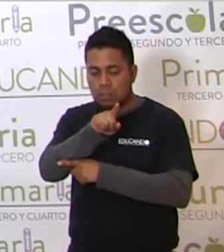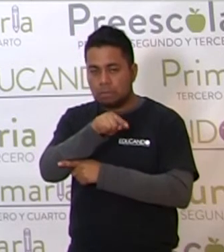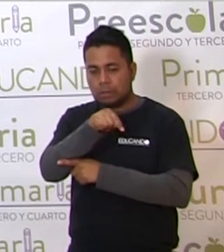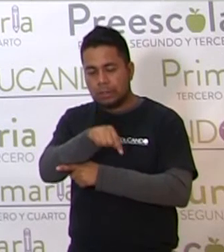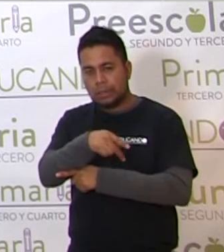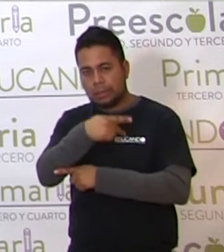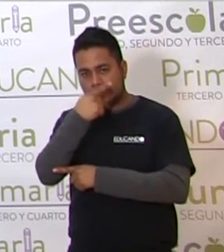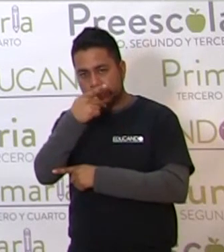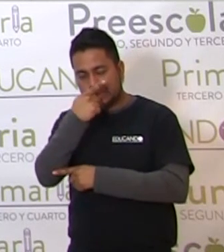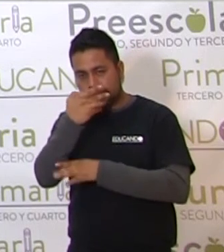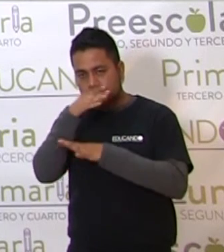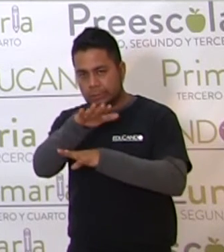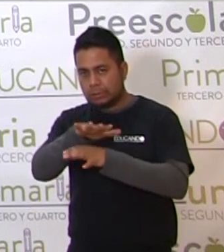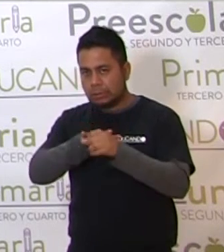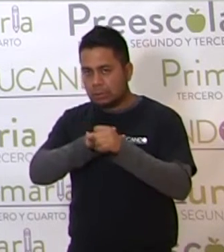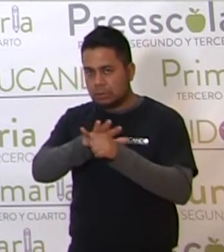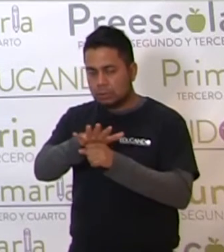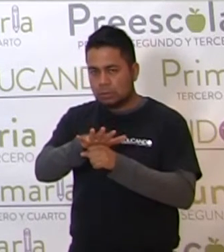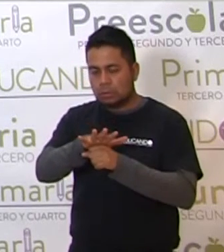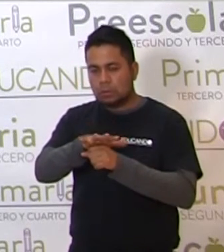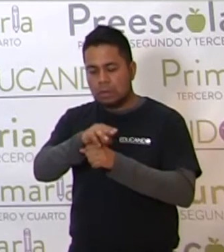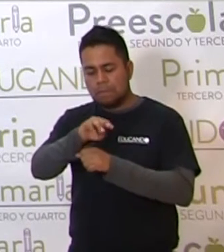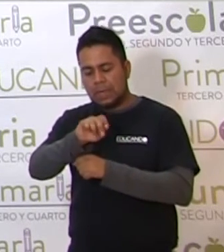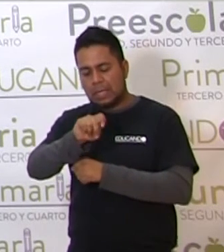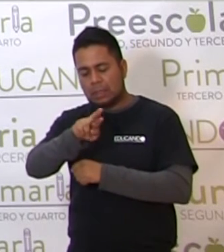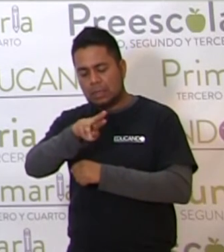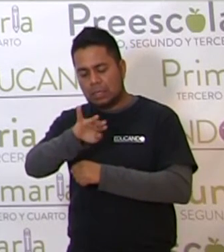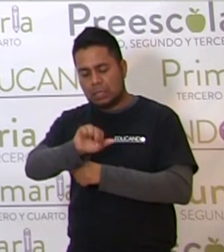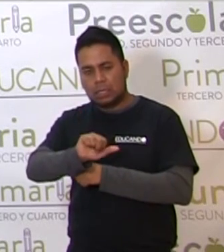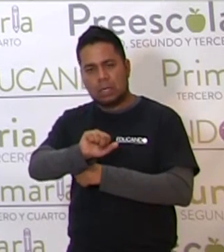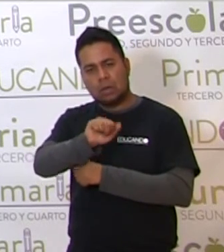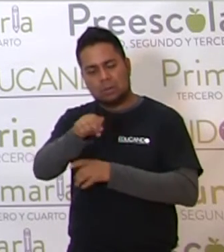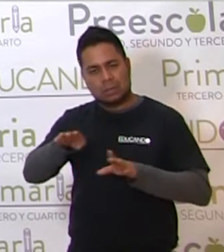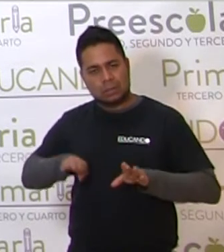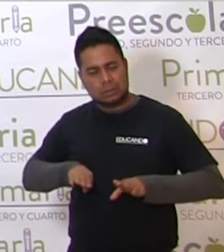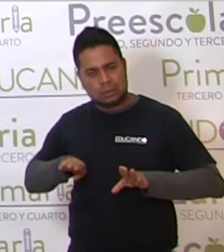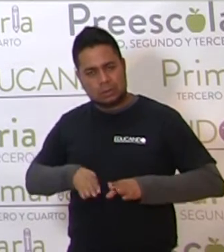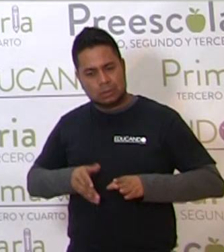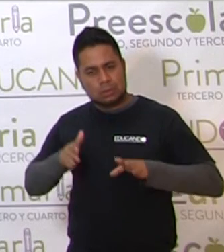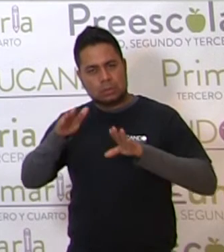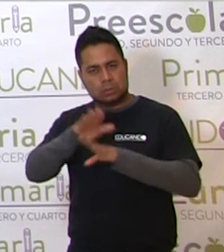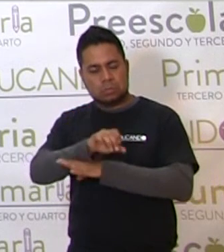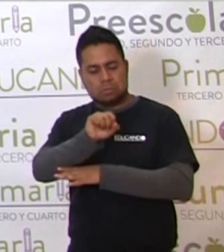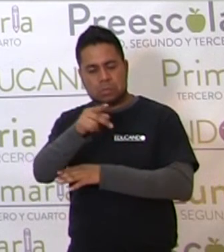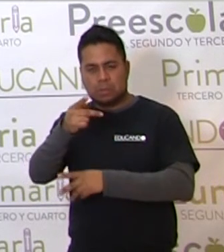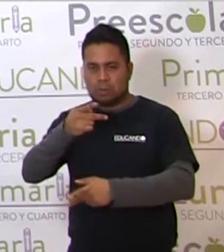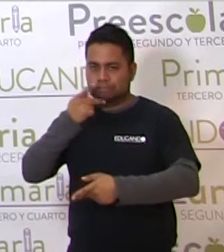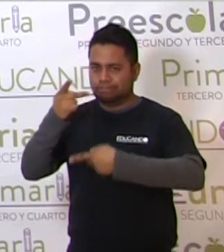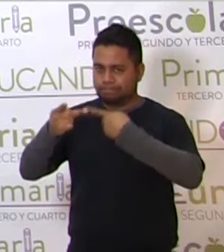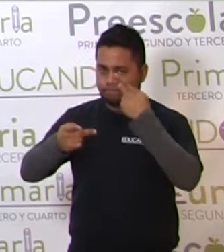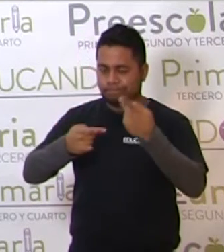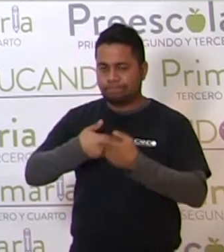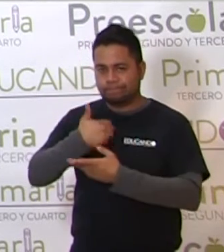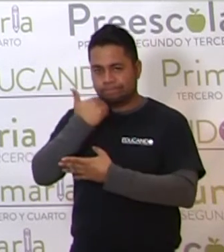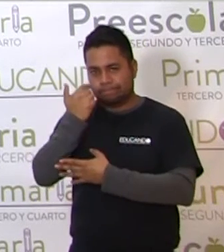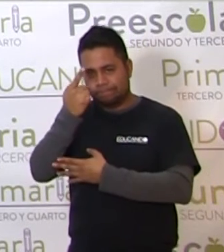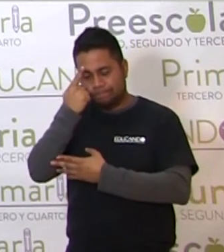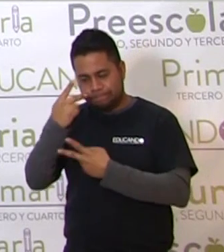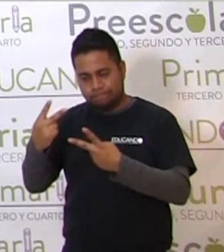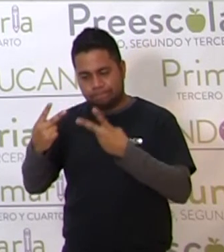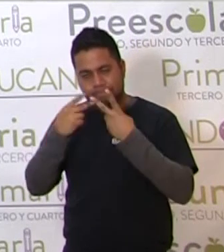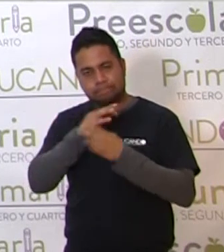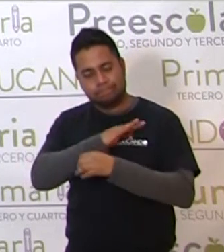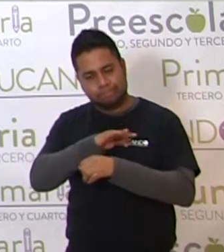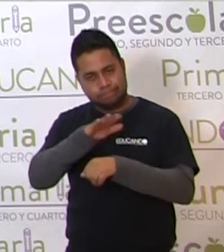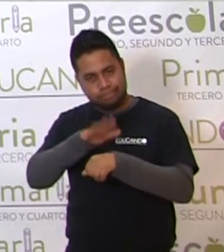hablando sobre lo que es métrica y otras características más acerca de los poemas Te invito para que nos sigas